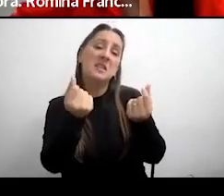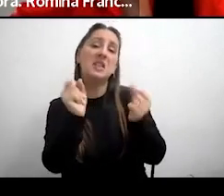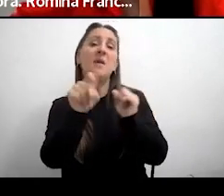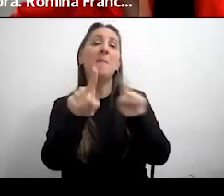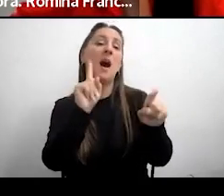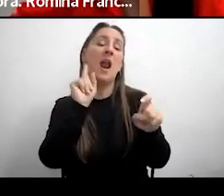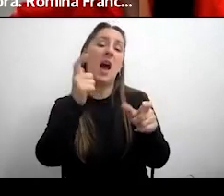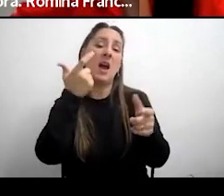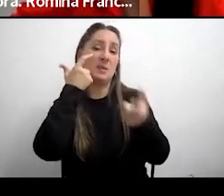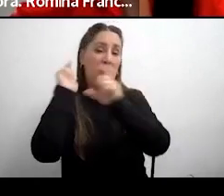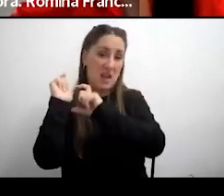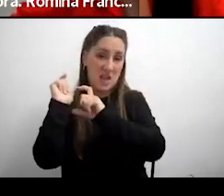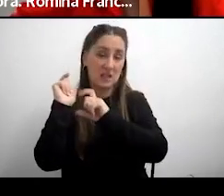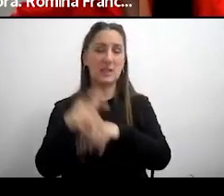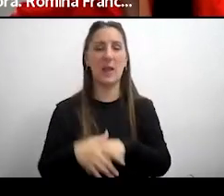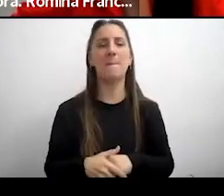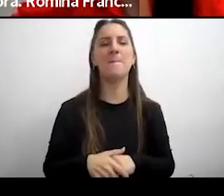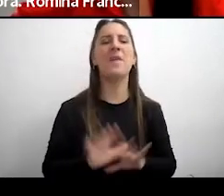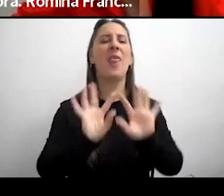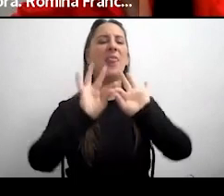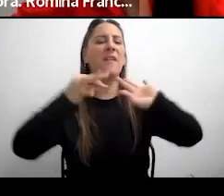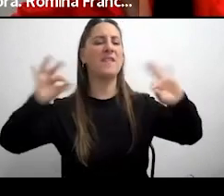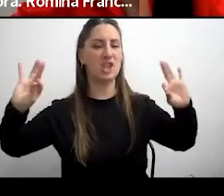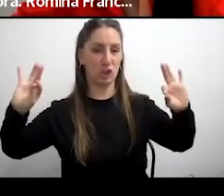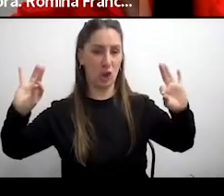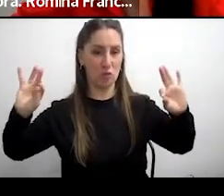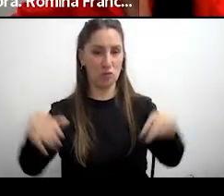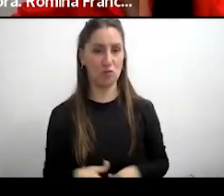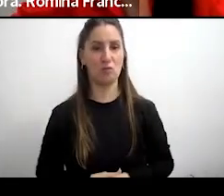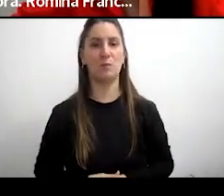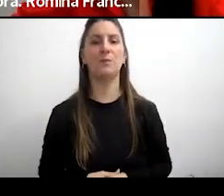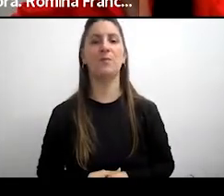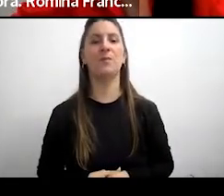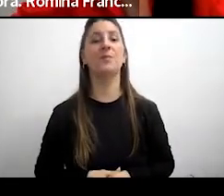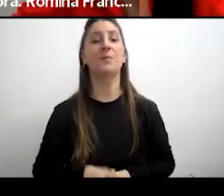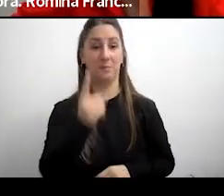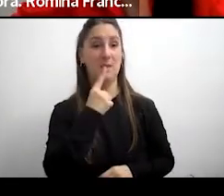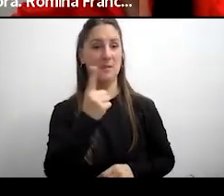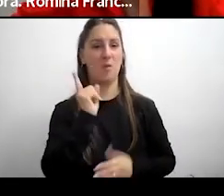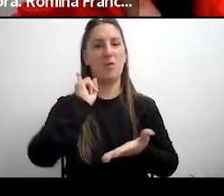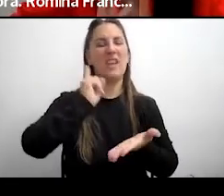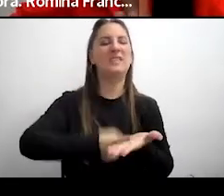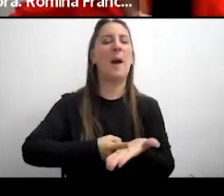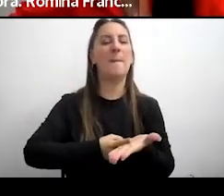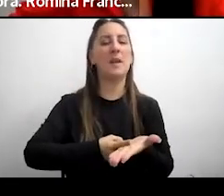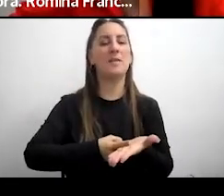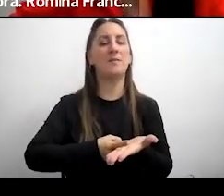expedientes, la definición que ya está establecida en este dictamen, que es un